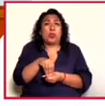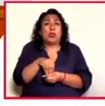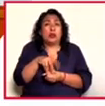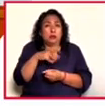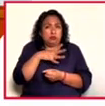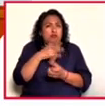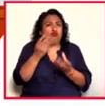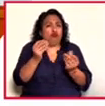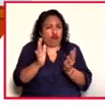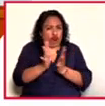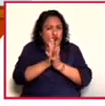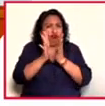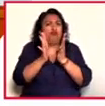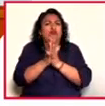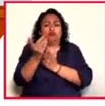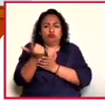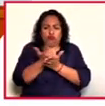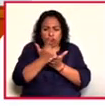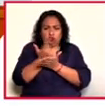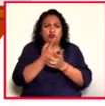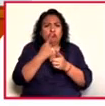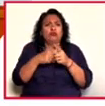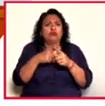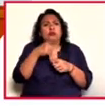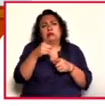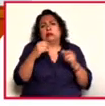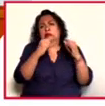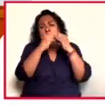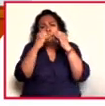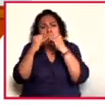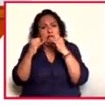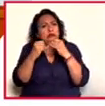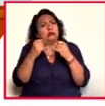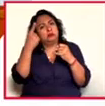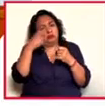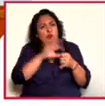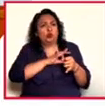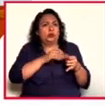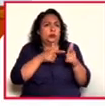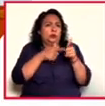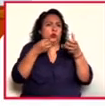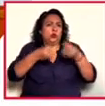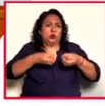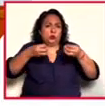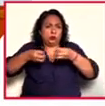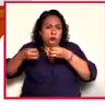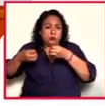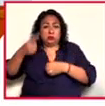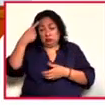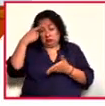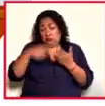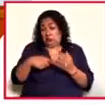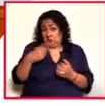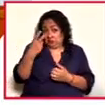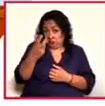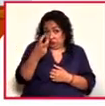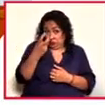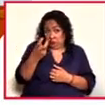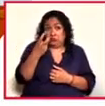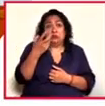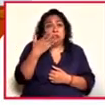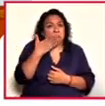actividades remuneradas de parte de las instituciones en que mantenerse ocupado, ¿no? Entonces a mí eso se me pareció súper